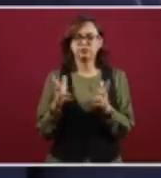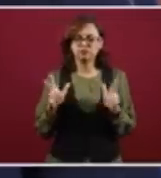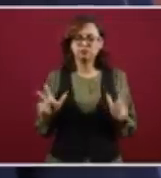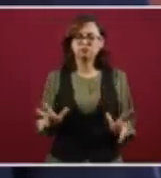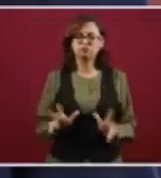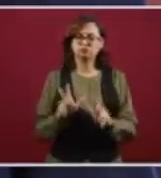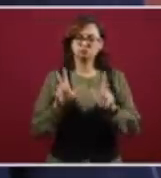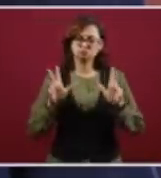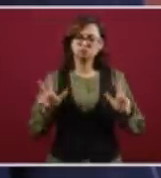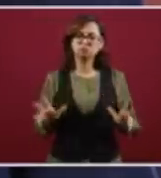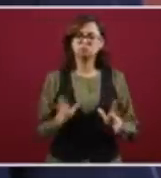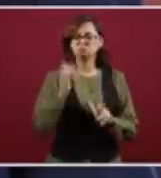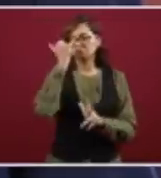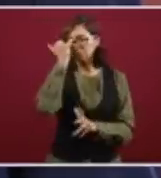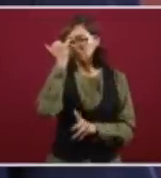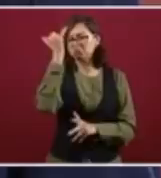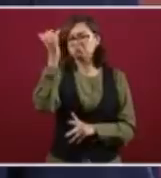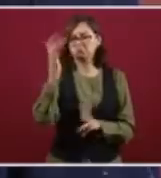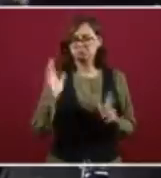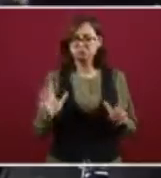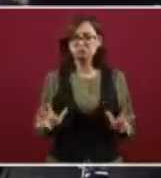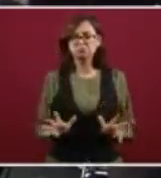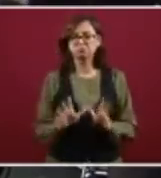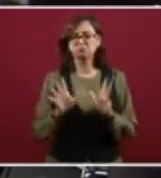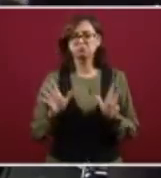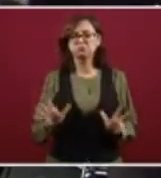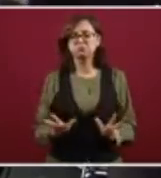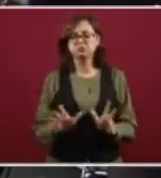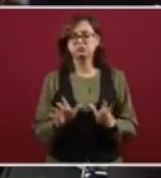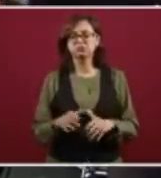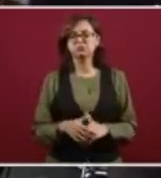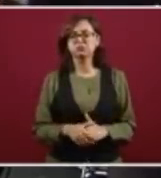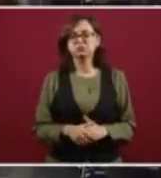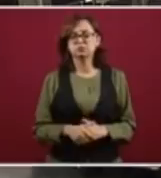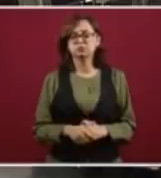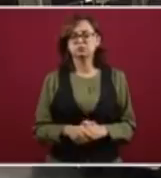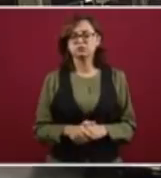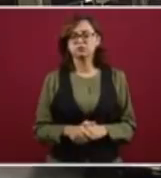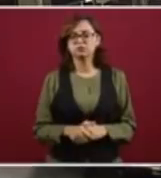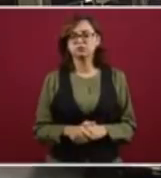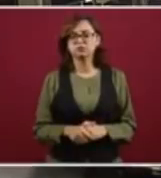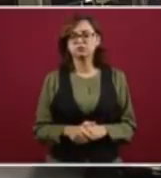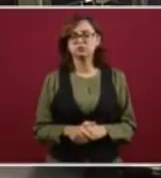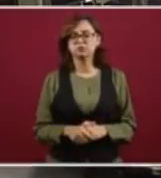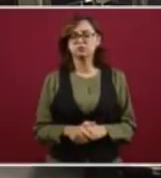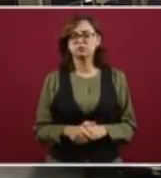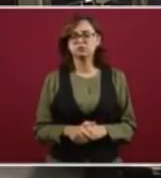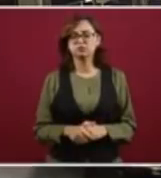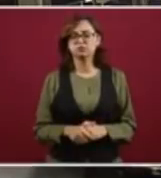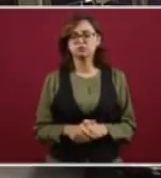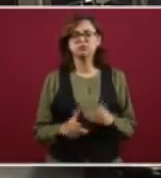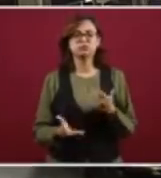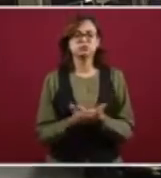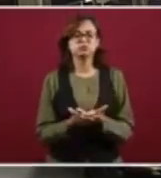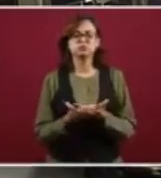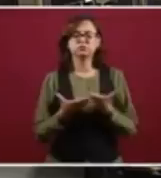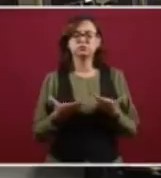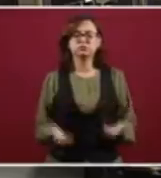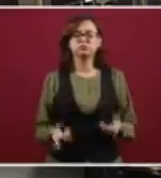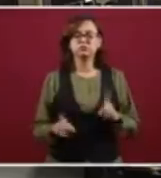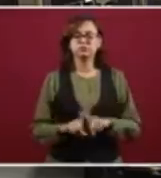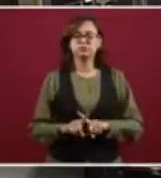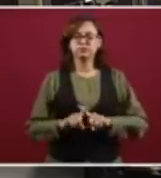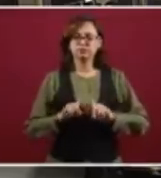promoviendo esta iniciativa. ¿Cómo se va a cuidar que no cometen los abusos que cometieron antes, presidente? Son otros tiempos.